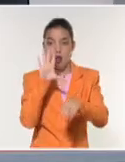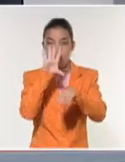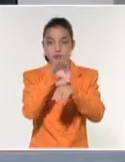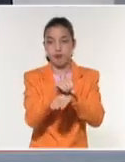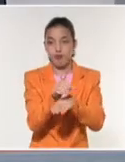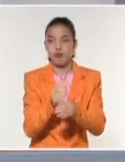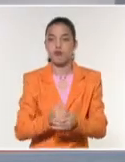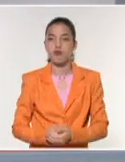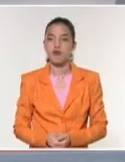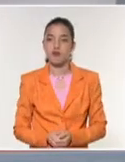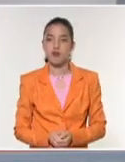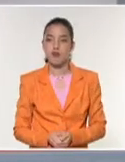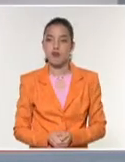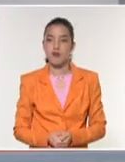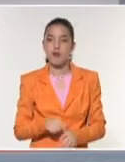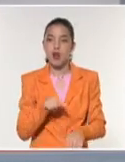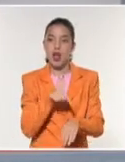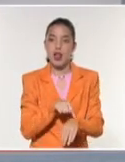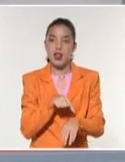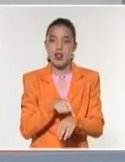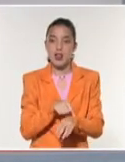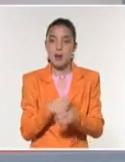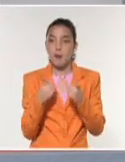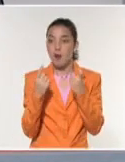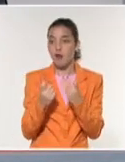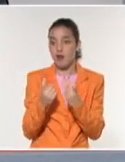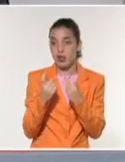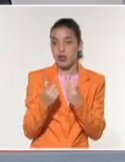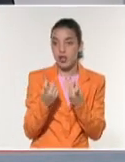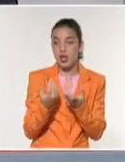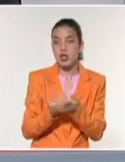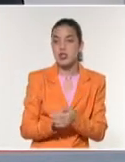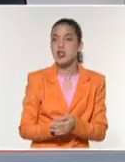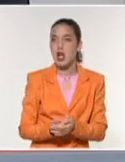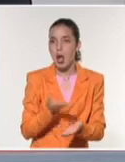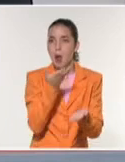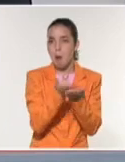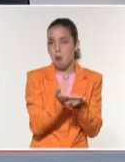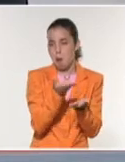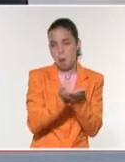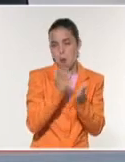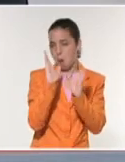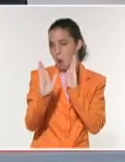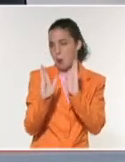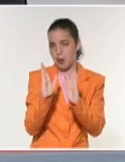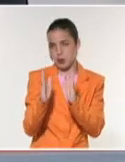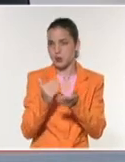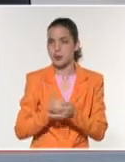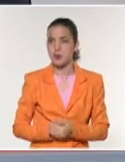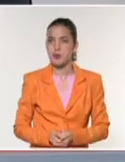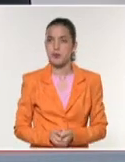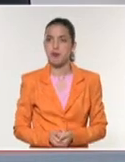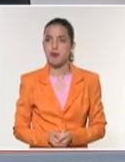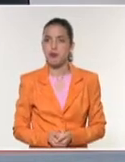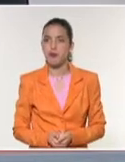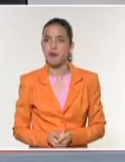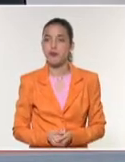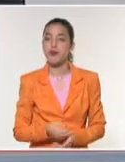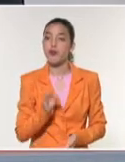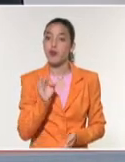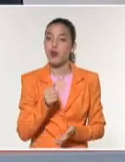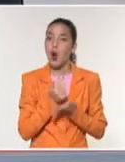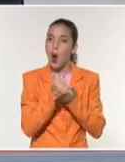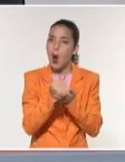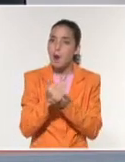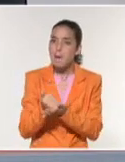que falta de cumplimiento de la sanción, ese es el periodo de prueba cuando se otorga la libertad condicional. Ahora, como beneficio de excarcelación